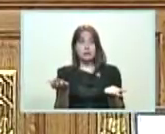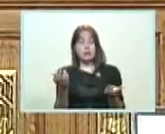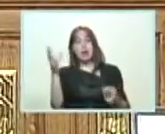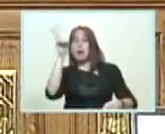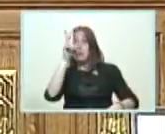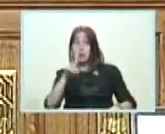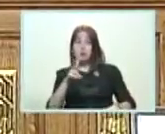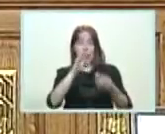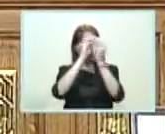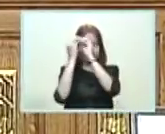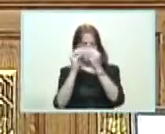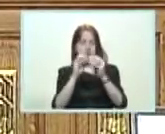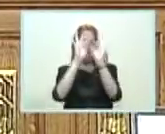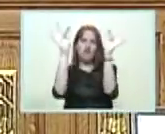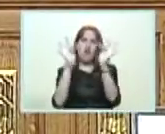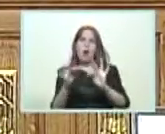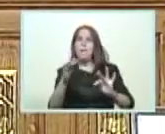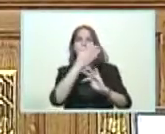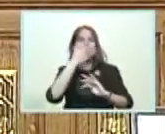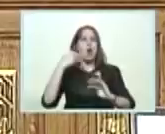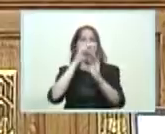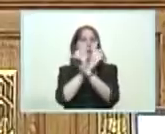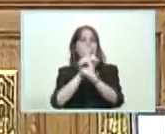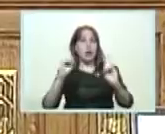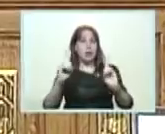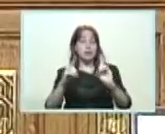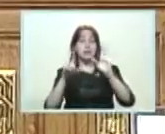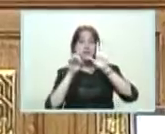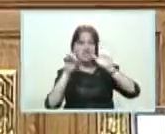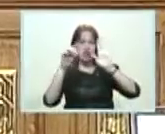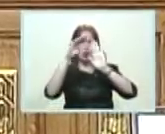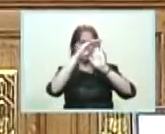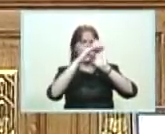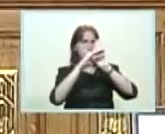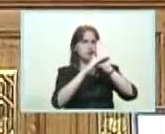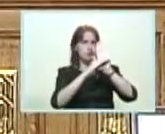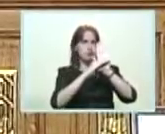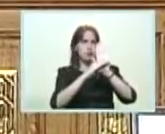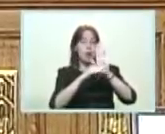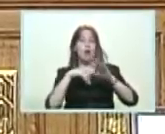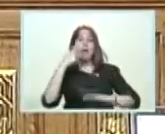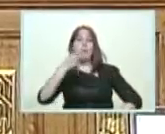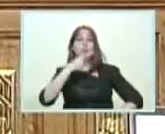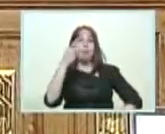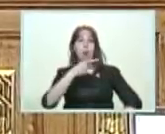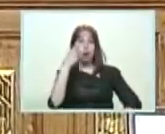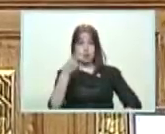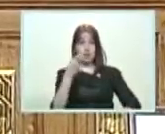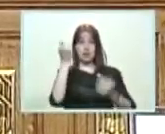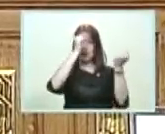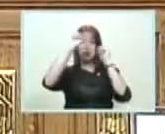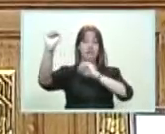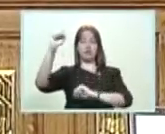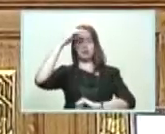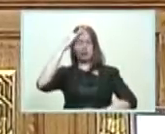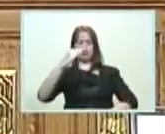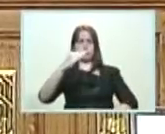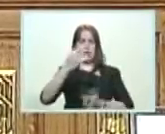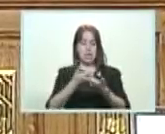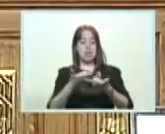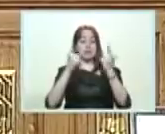Venezuela va creando una nueva forma de democracia. En sexto lugar, la política de defensa de la soberanía